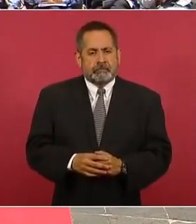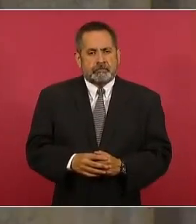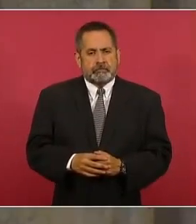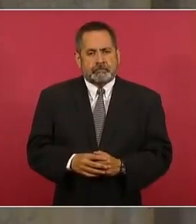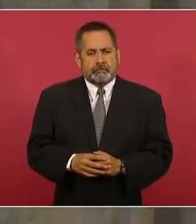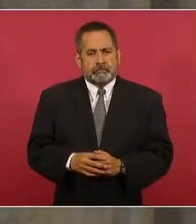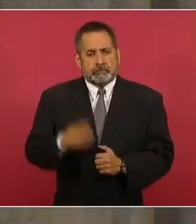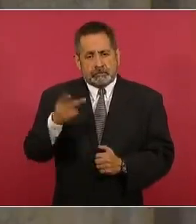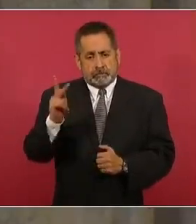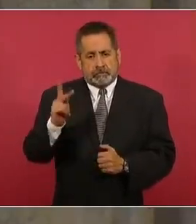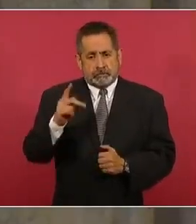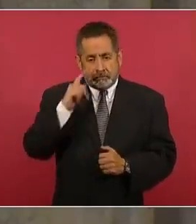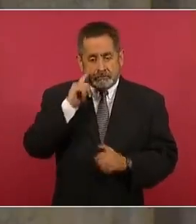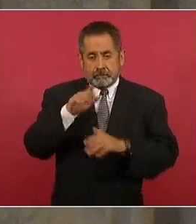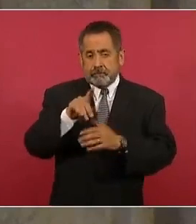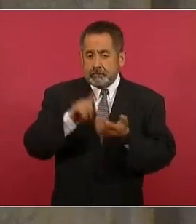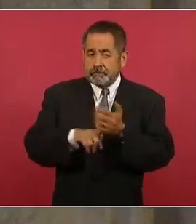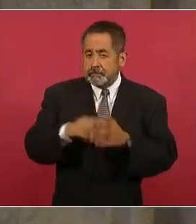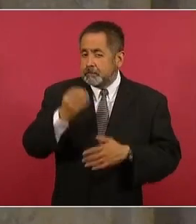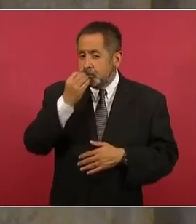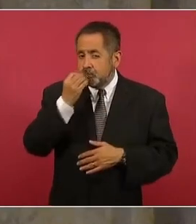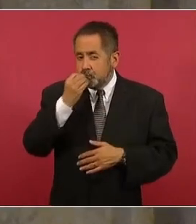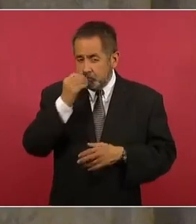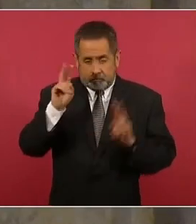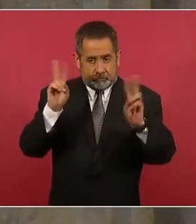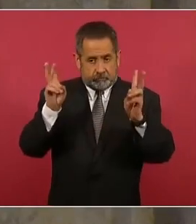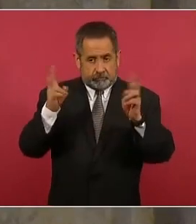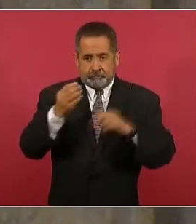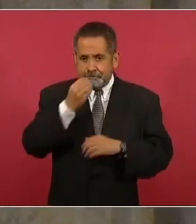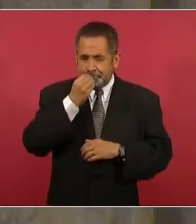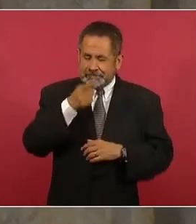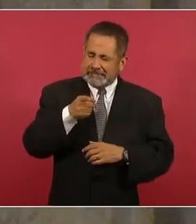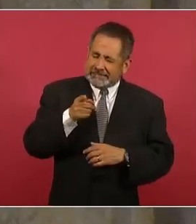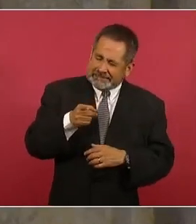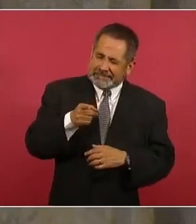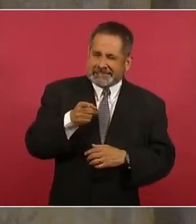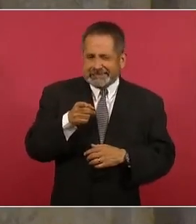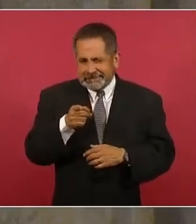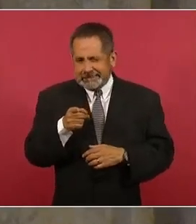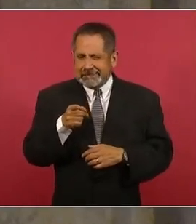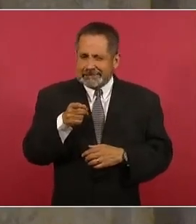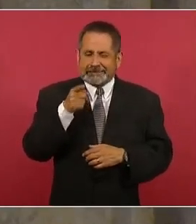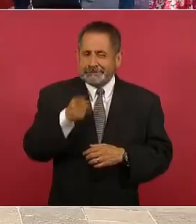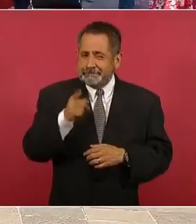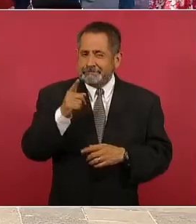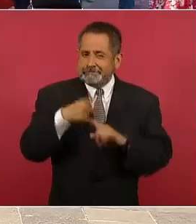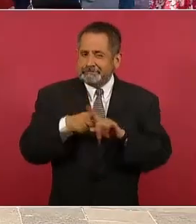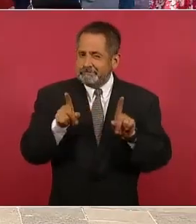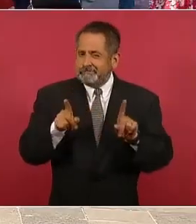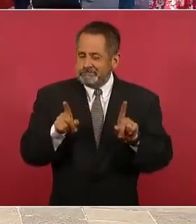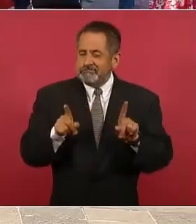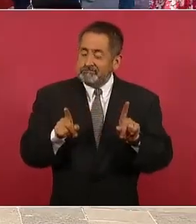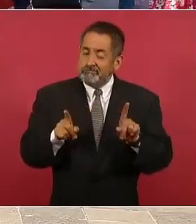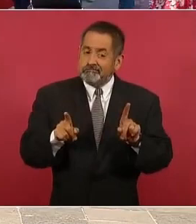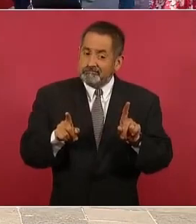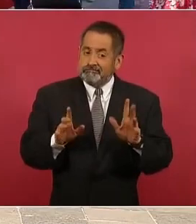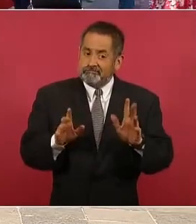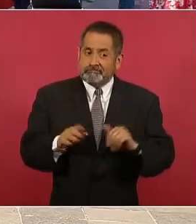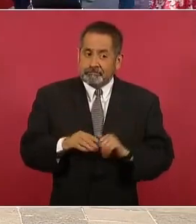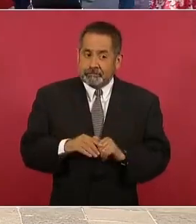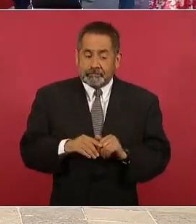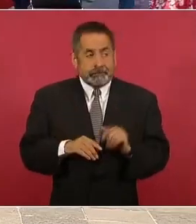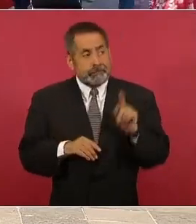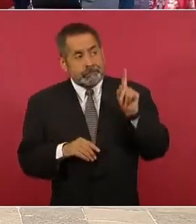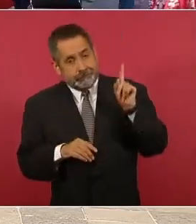Sin embargo, en alimentos, ahí es distinto. Ellos